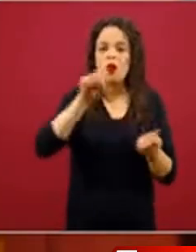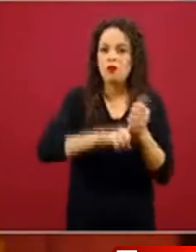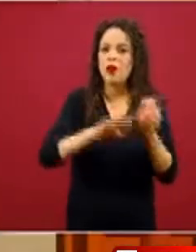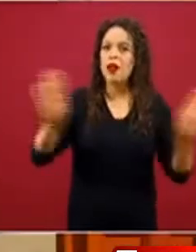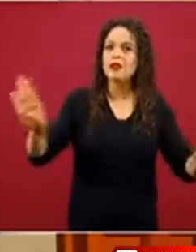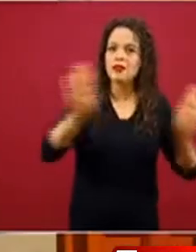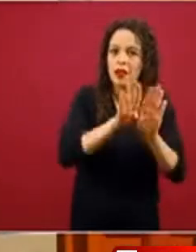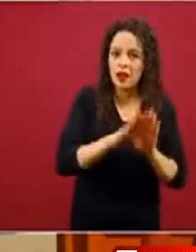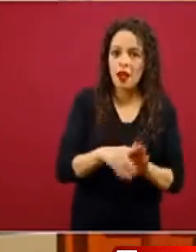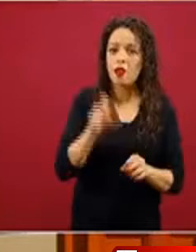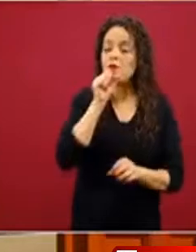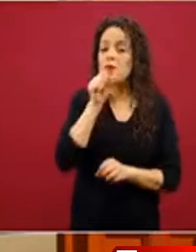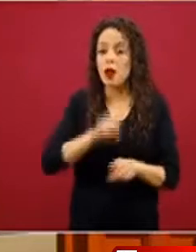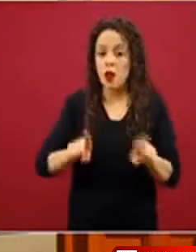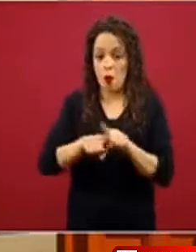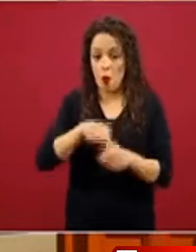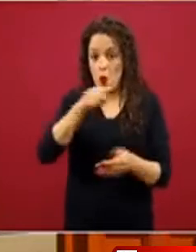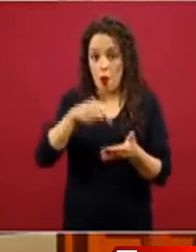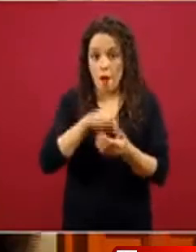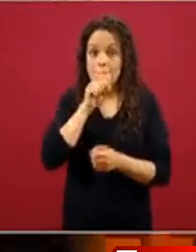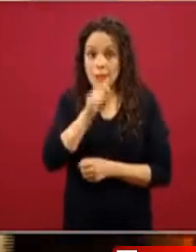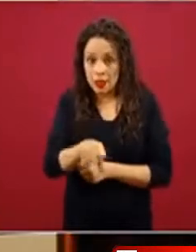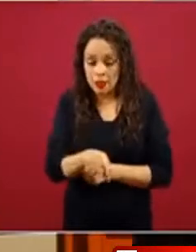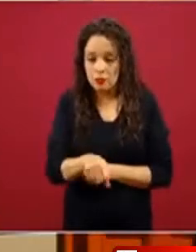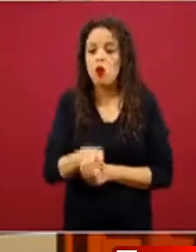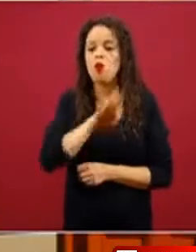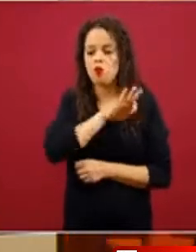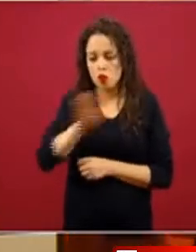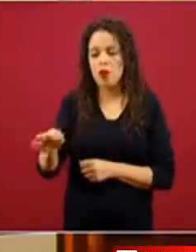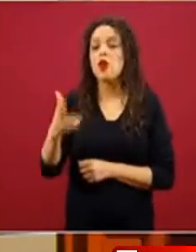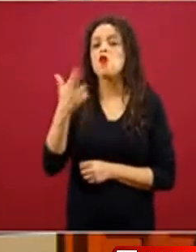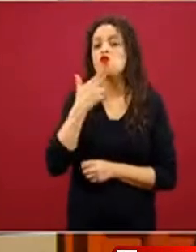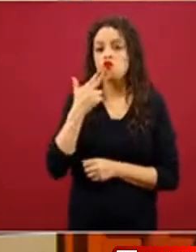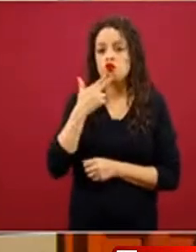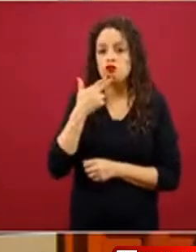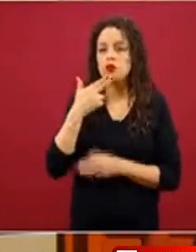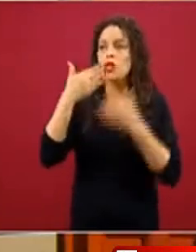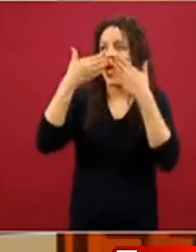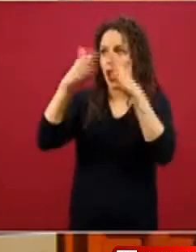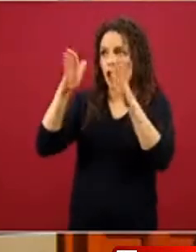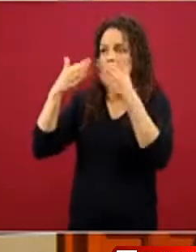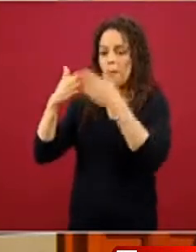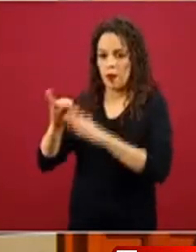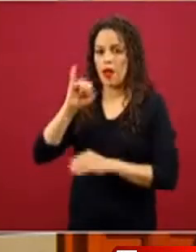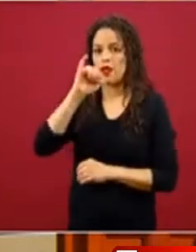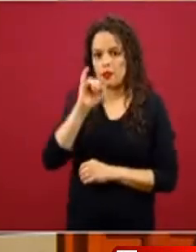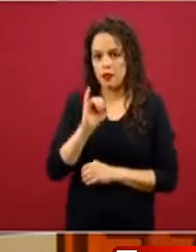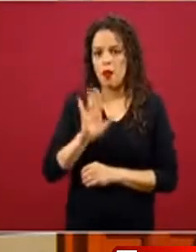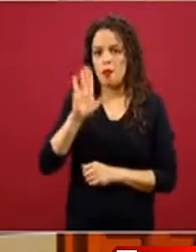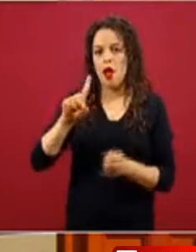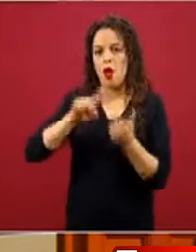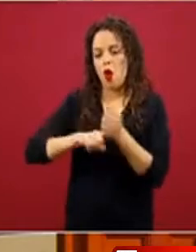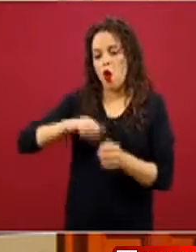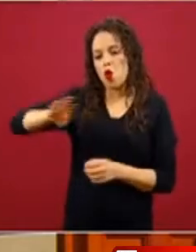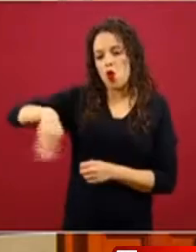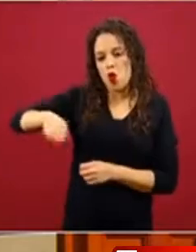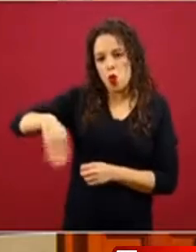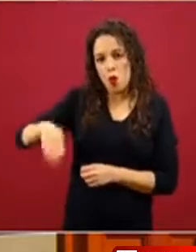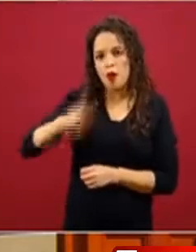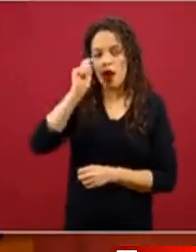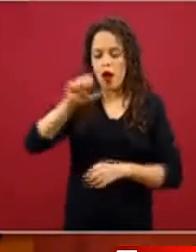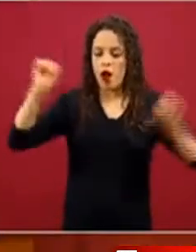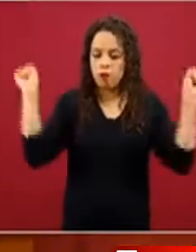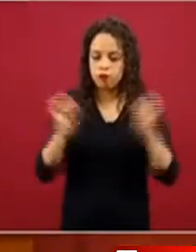espacios abiertos los pueden utilizar con los aforos que hemos explicado, estos clubes deportivos, como son pistas